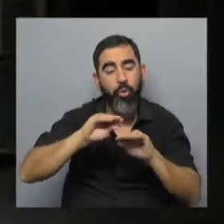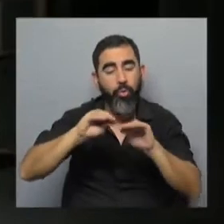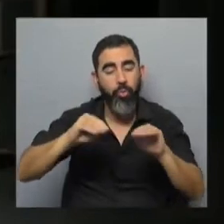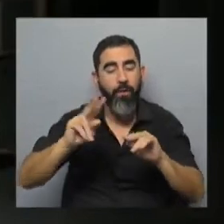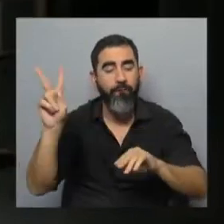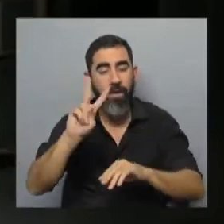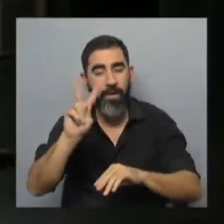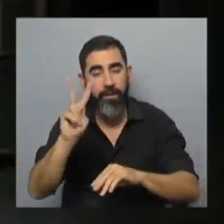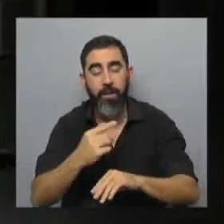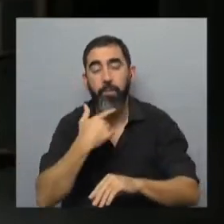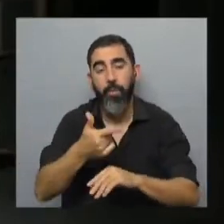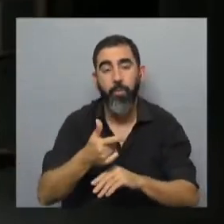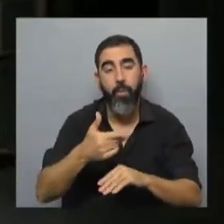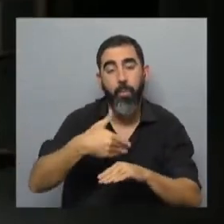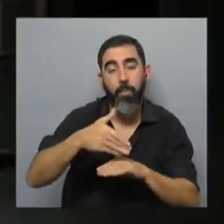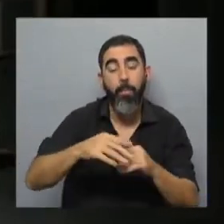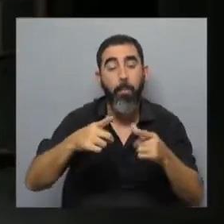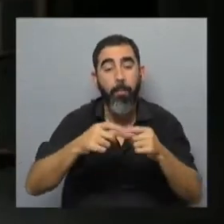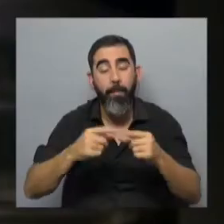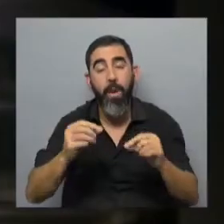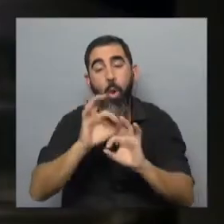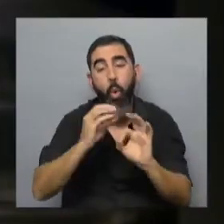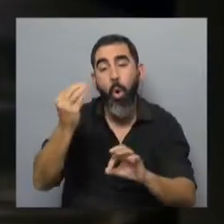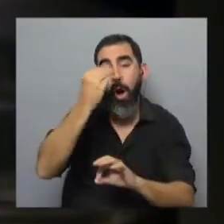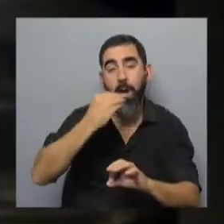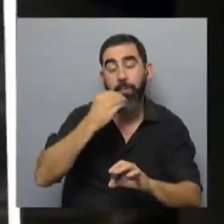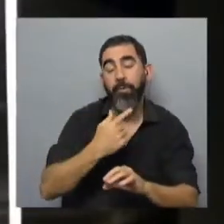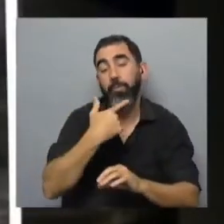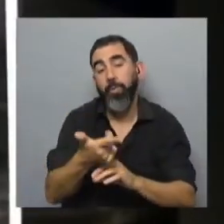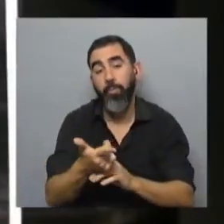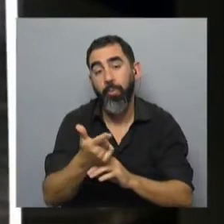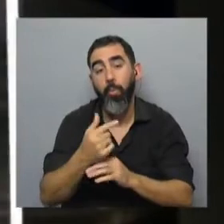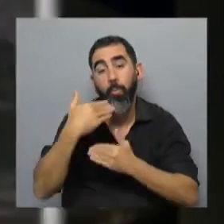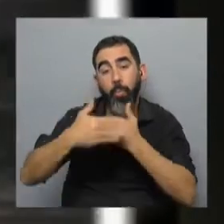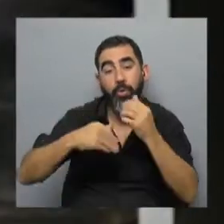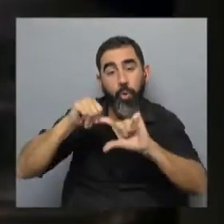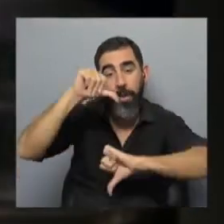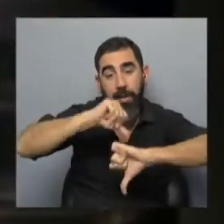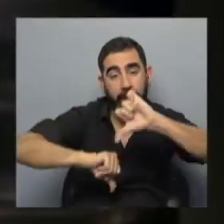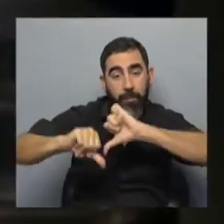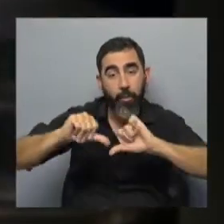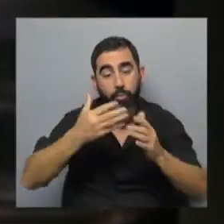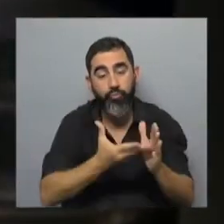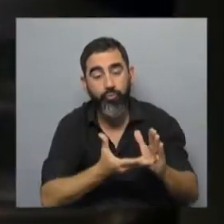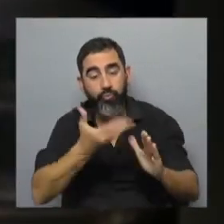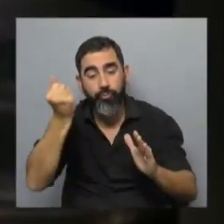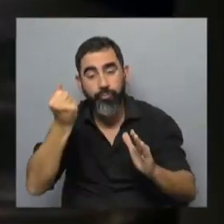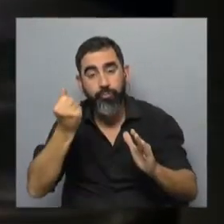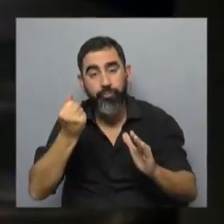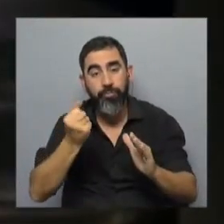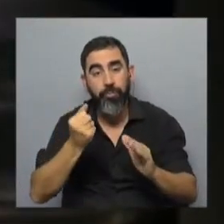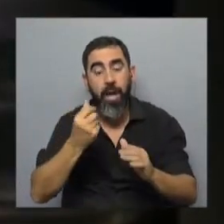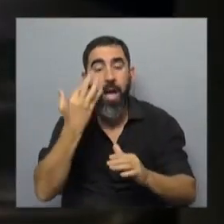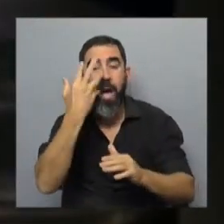vegetales, como restos de papel y alimentos. Por ejemplo, usando procesos químicos podemos extraer y emplear